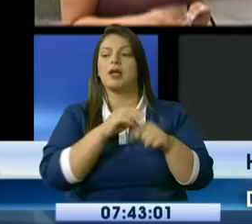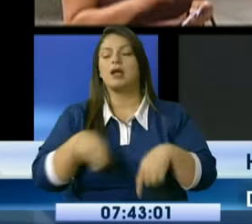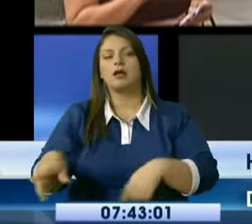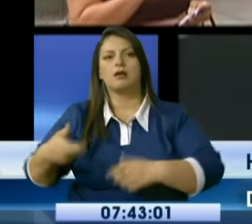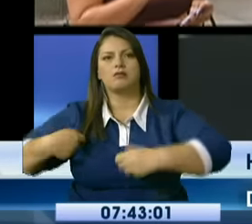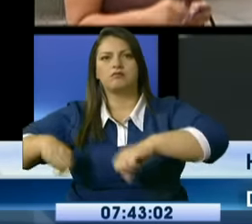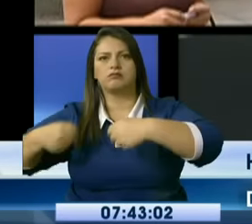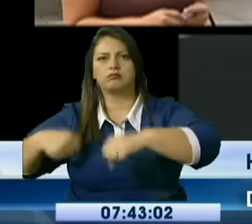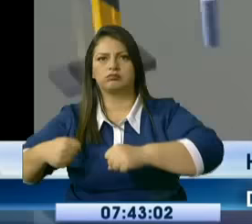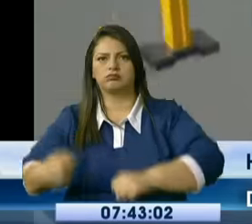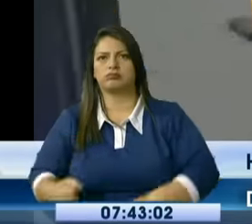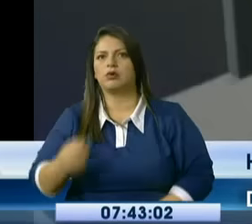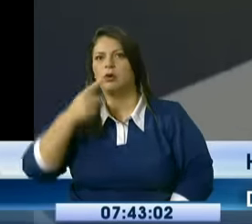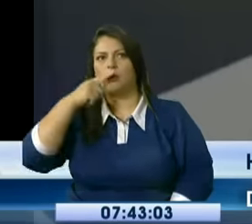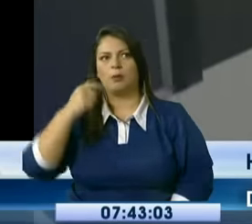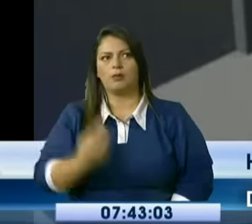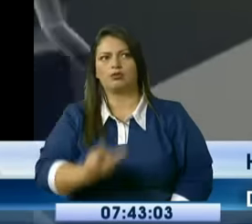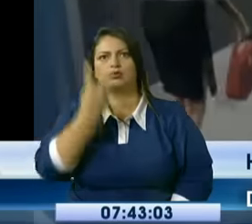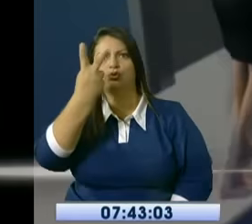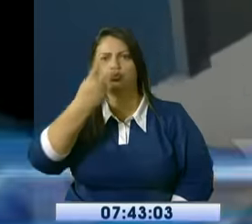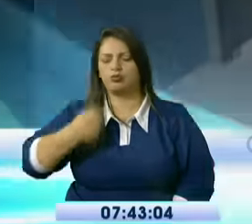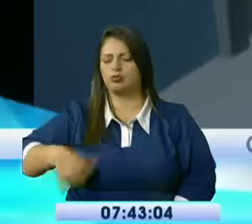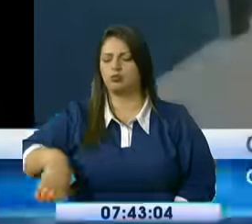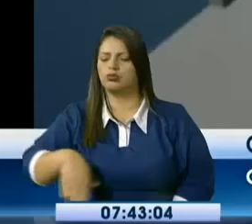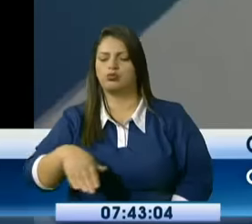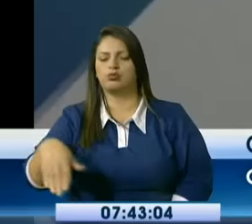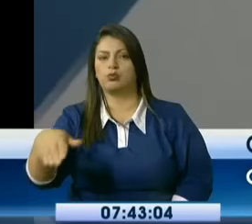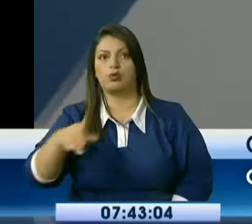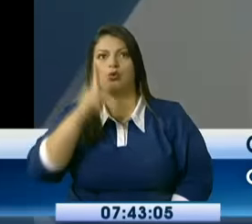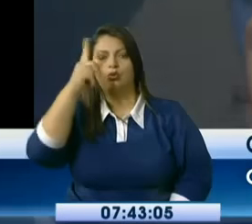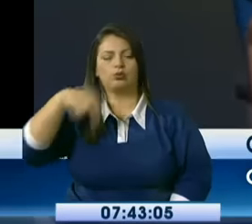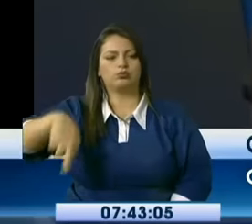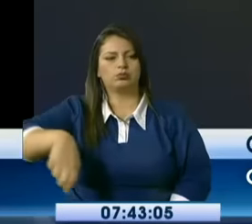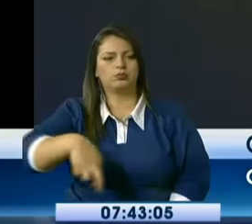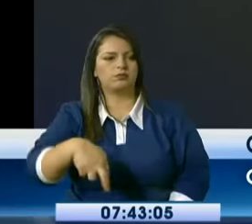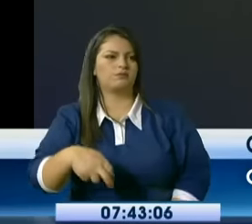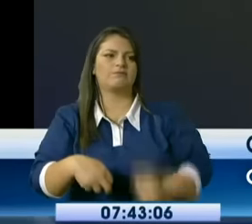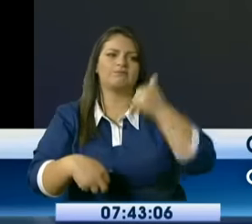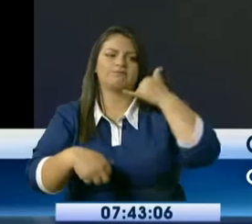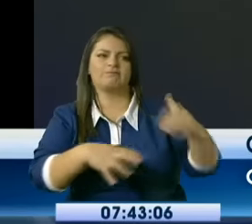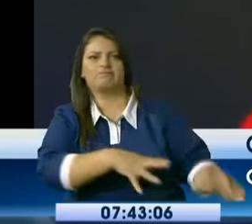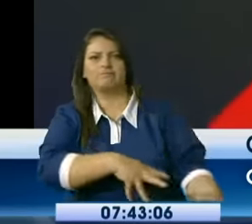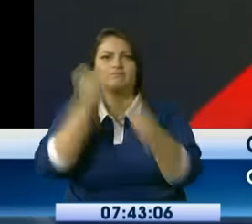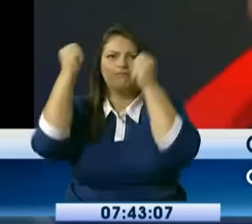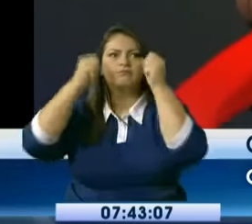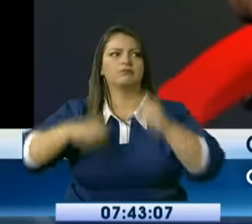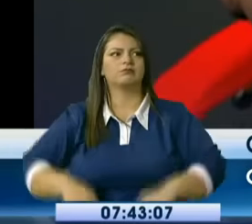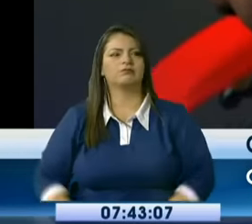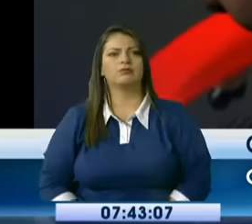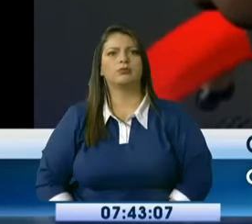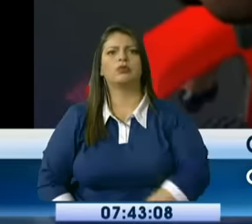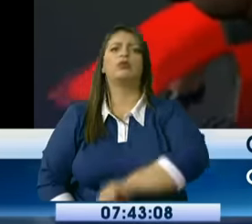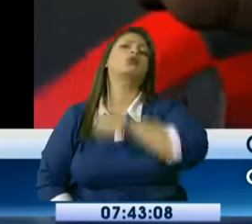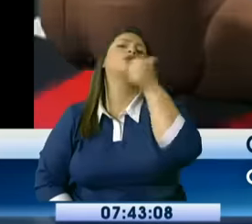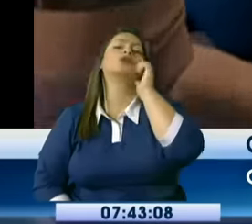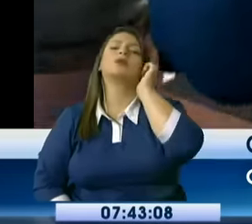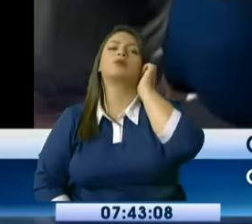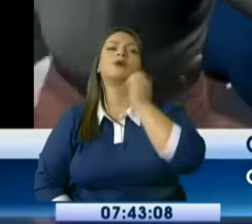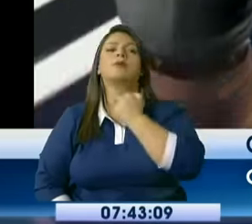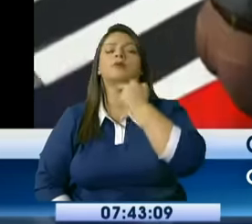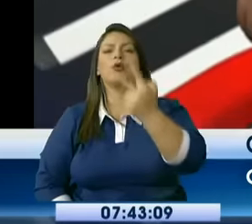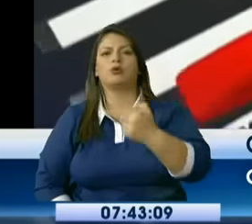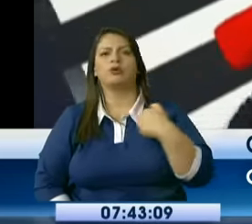a las dos niñas. Sí, ellos van en la moto, ¿no? Y prácticamente si usted no agarra bien su cartera, se la van